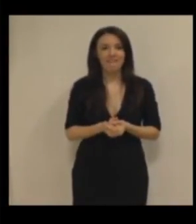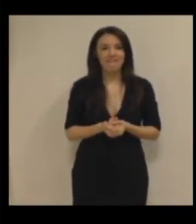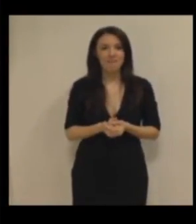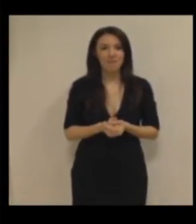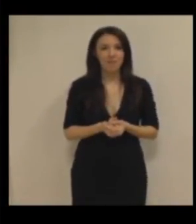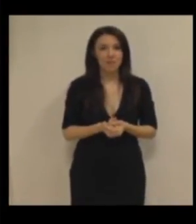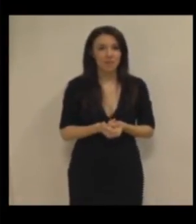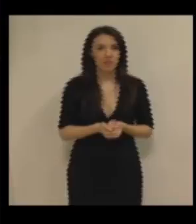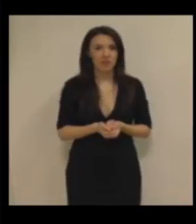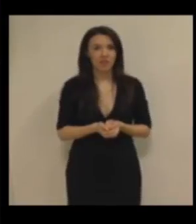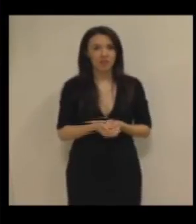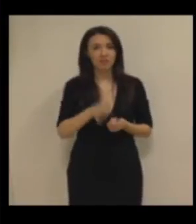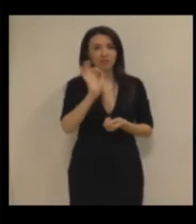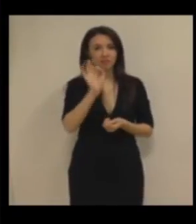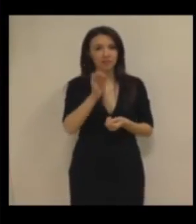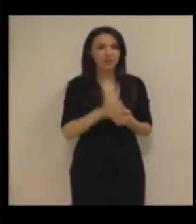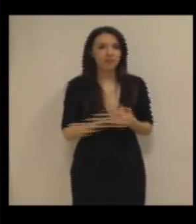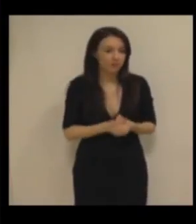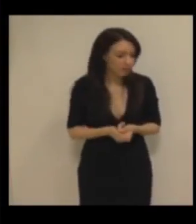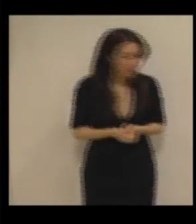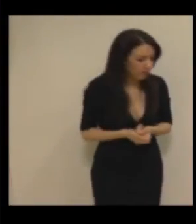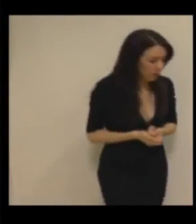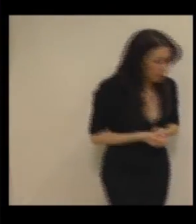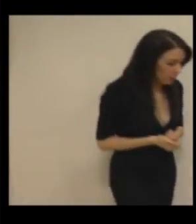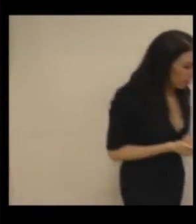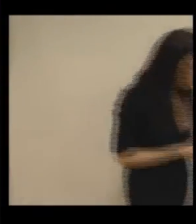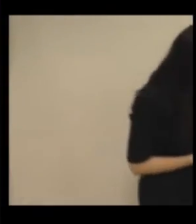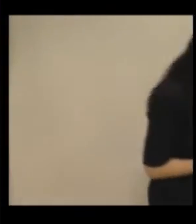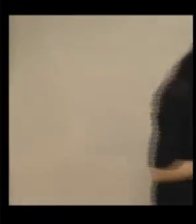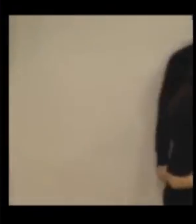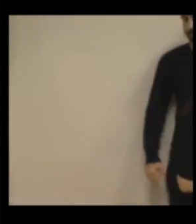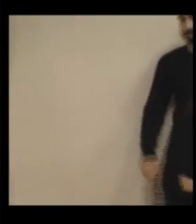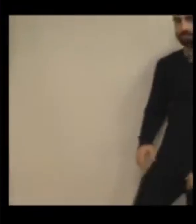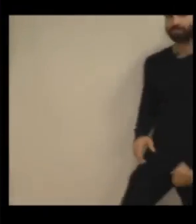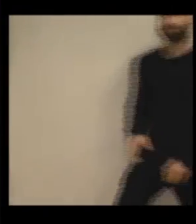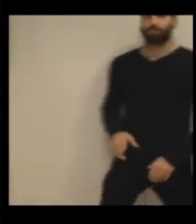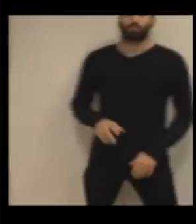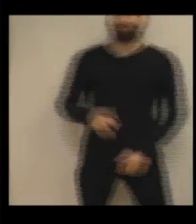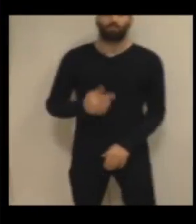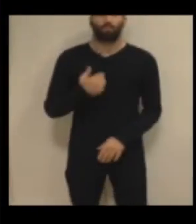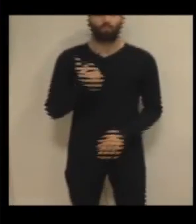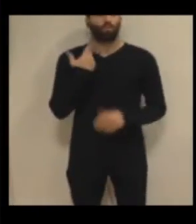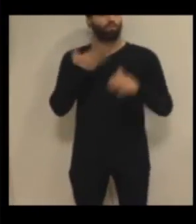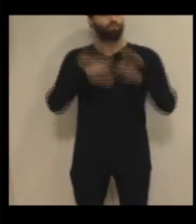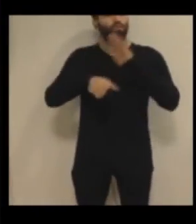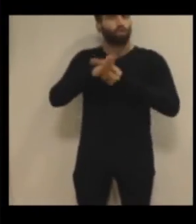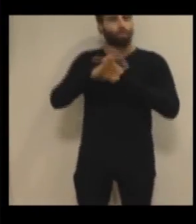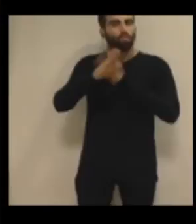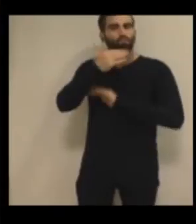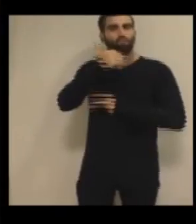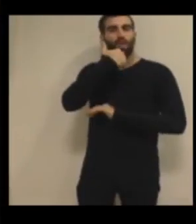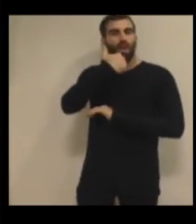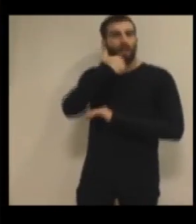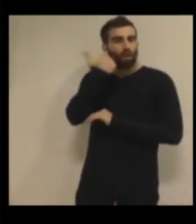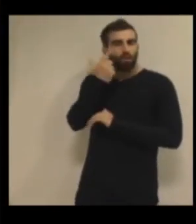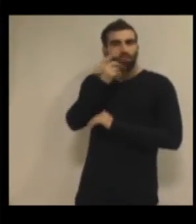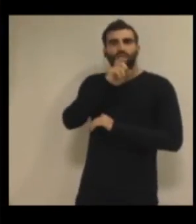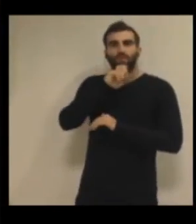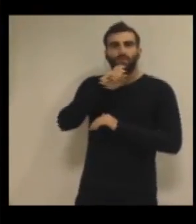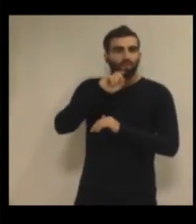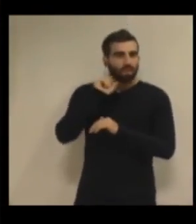yo lo que sí sigo viendo una dificultad es el tema